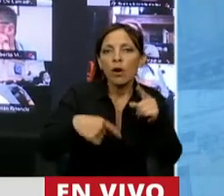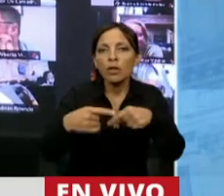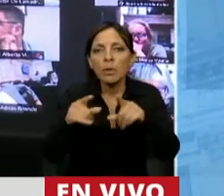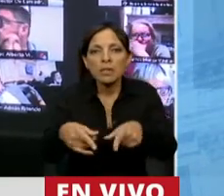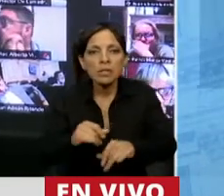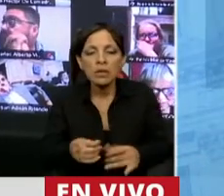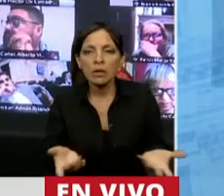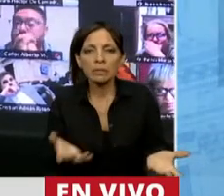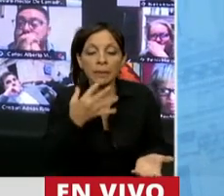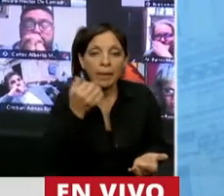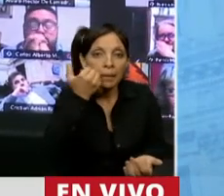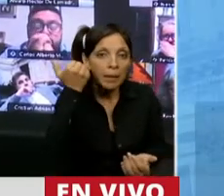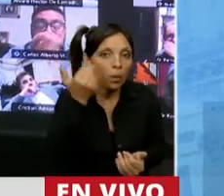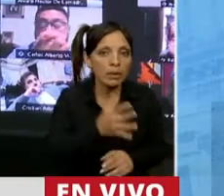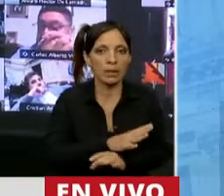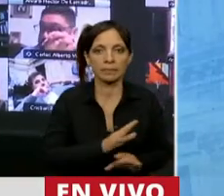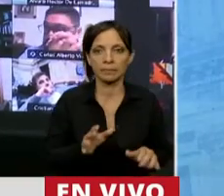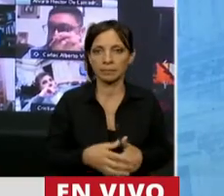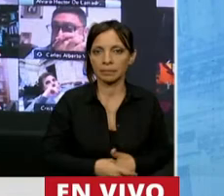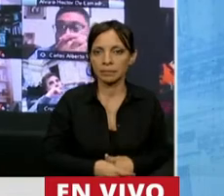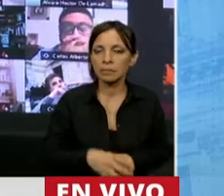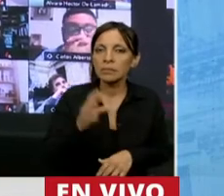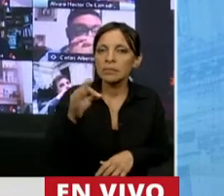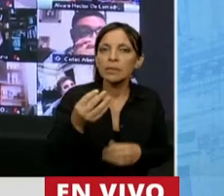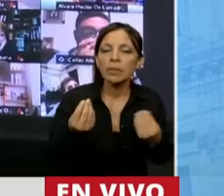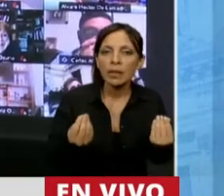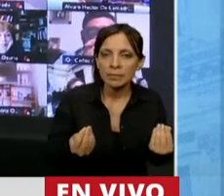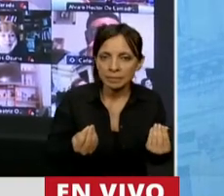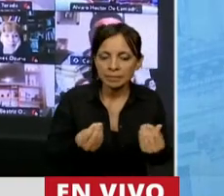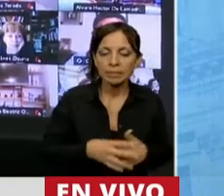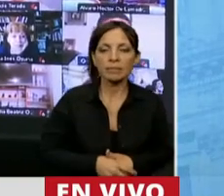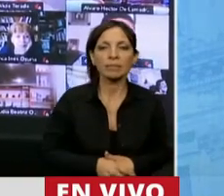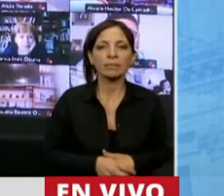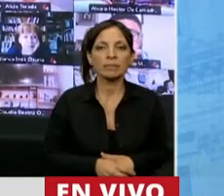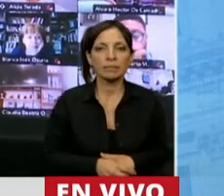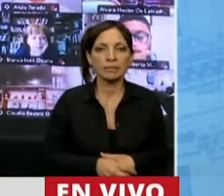verdad, vergonzoso. ¿Sabe por qué vergonzoso, presidente?